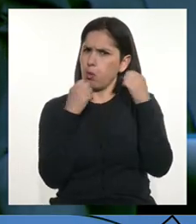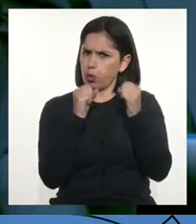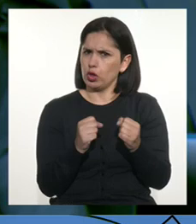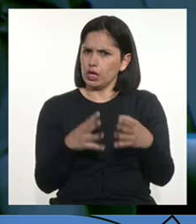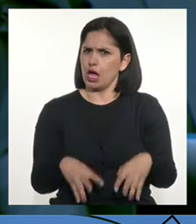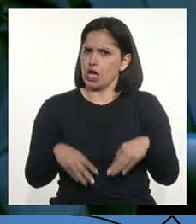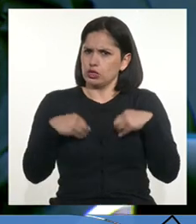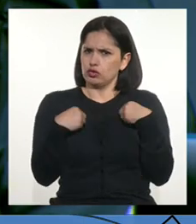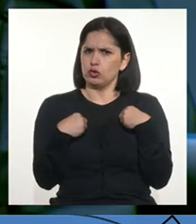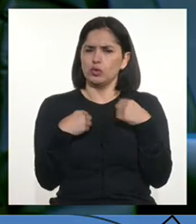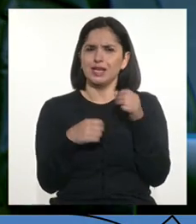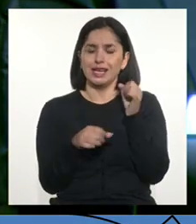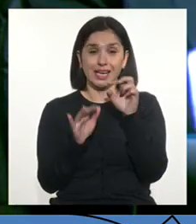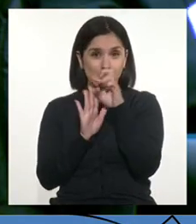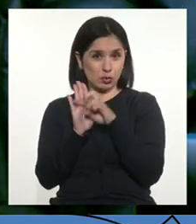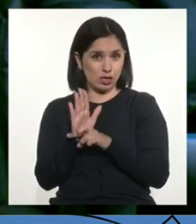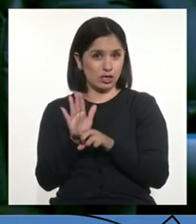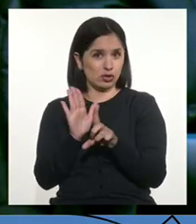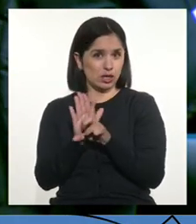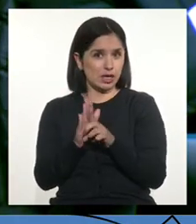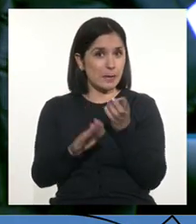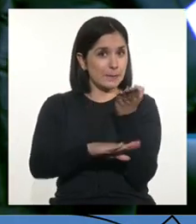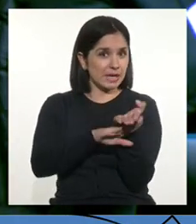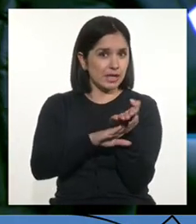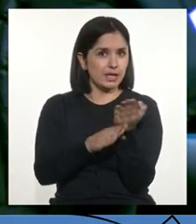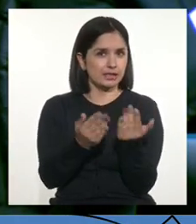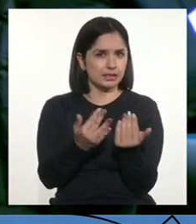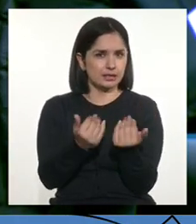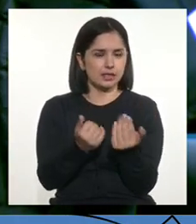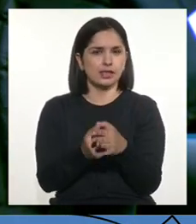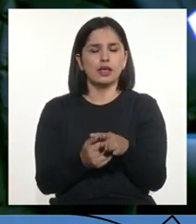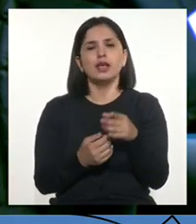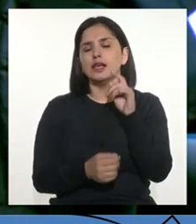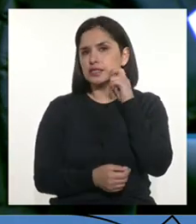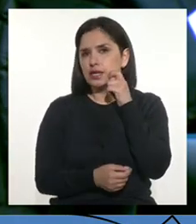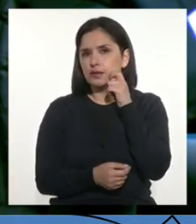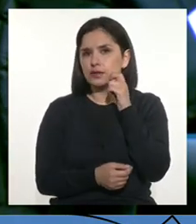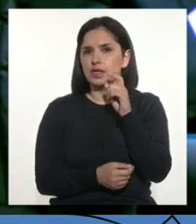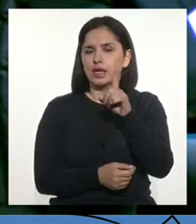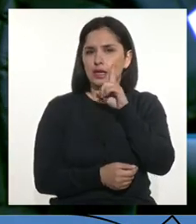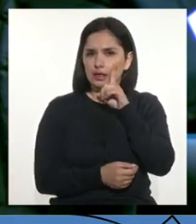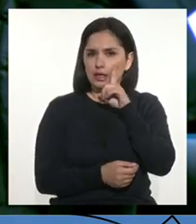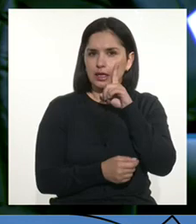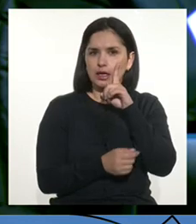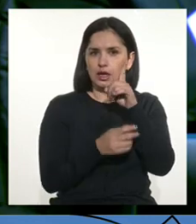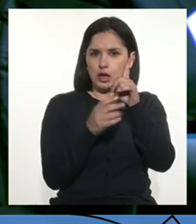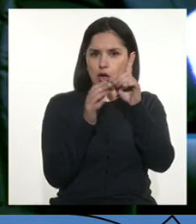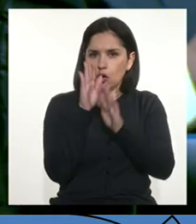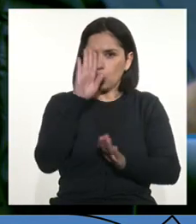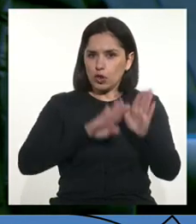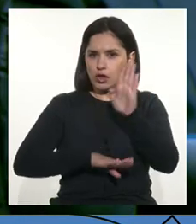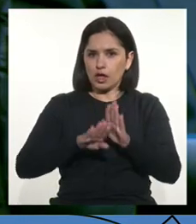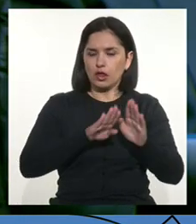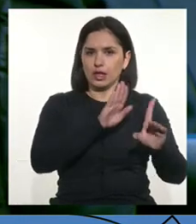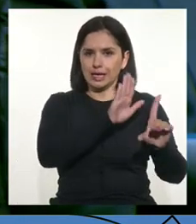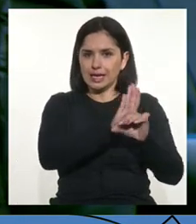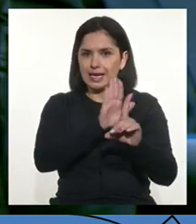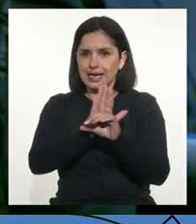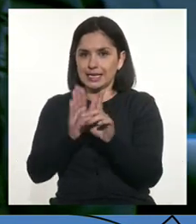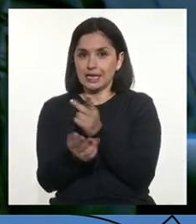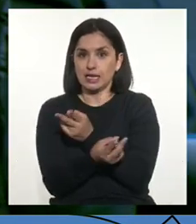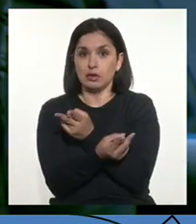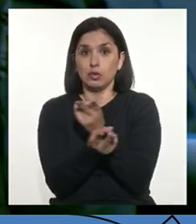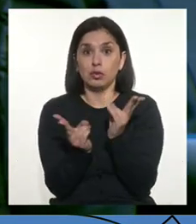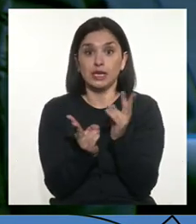hacerlo que este proyecto de ley le pide que es tener tal rigor de que las leyes que publica